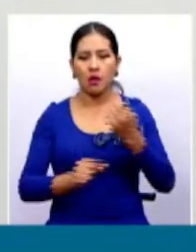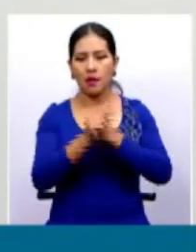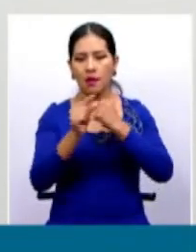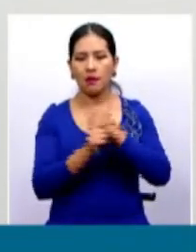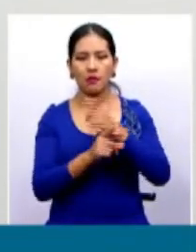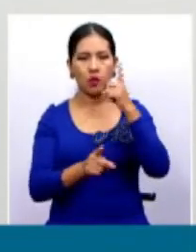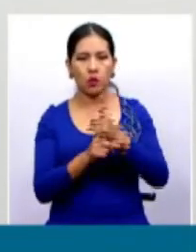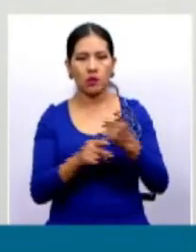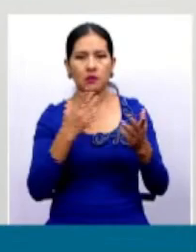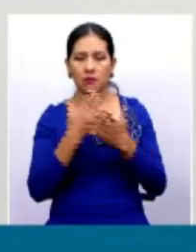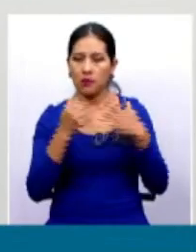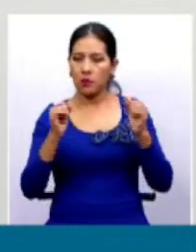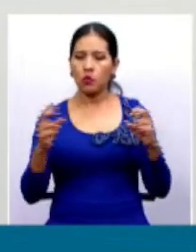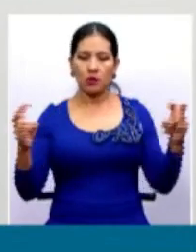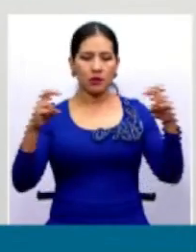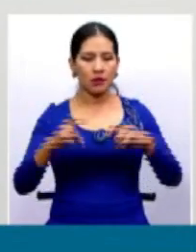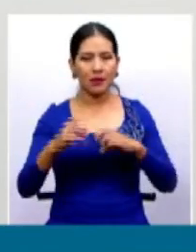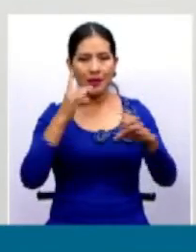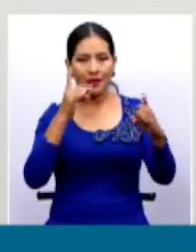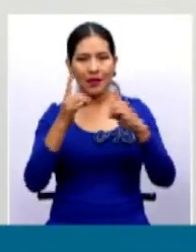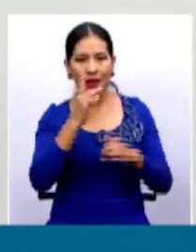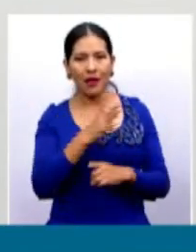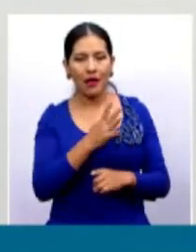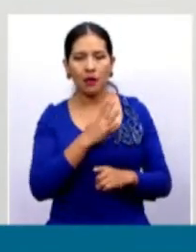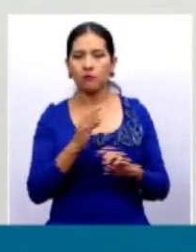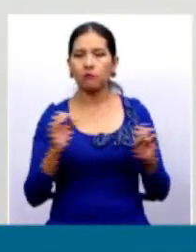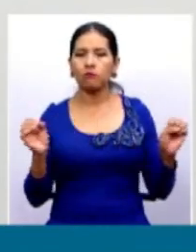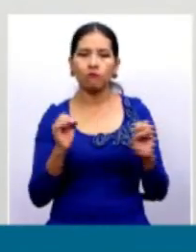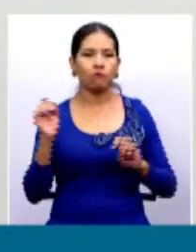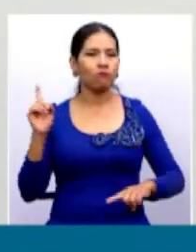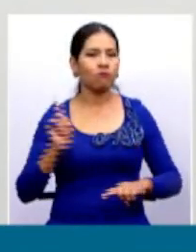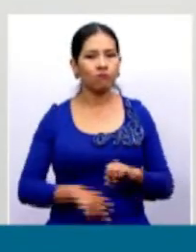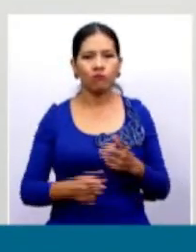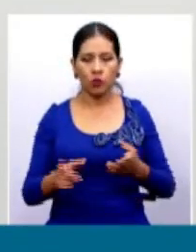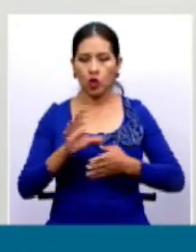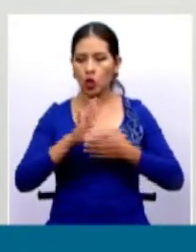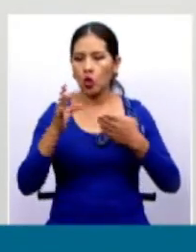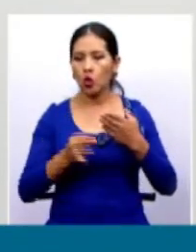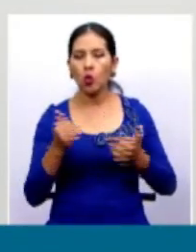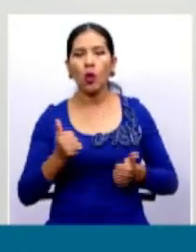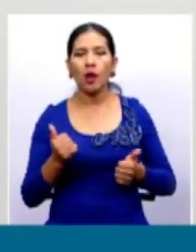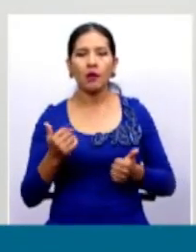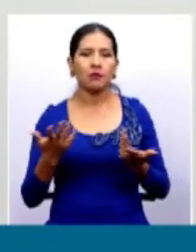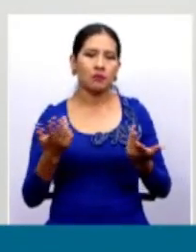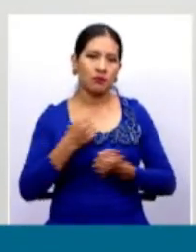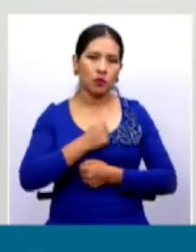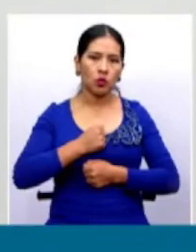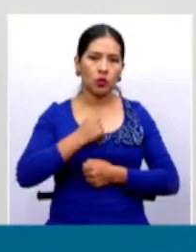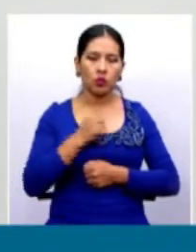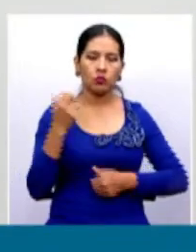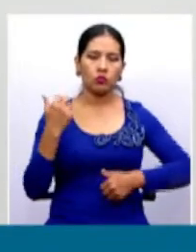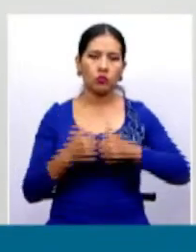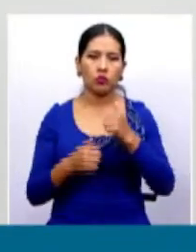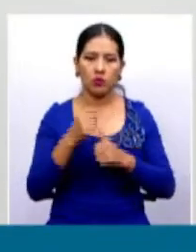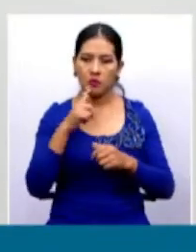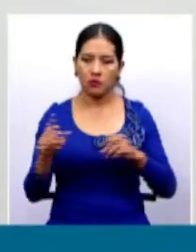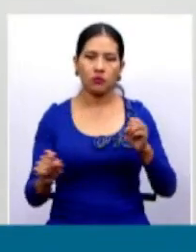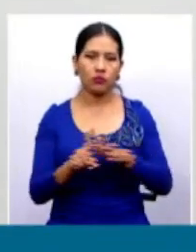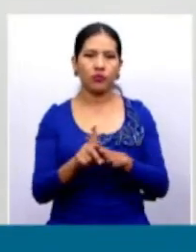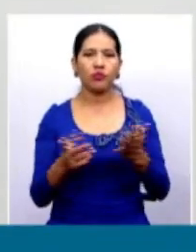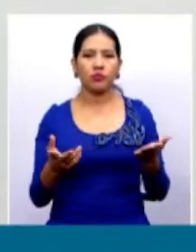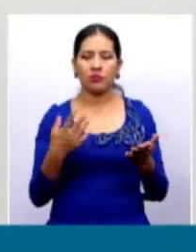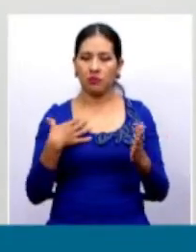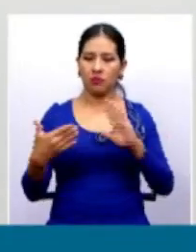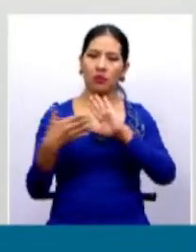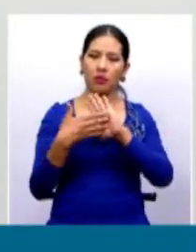garantía para poder llegar a analizar y llegar a conclusiones Lamentablemente eso es lo que ha pasado y cuando nos